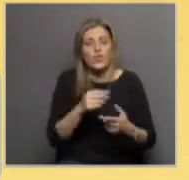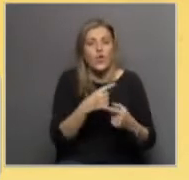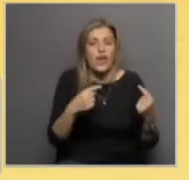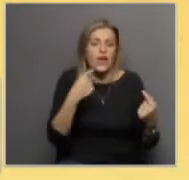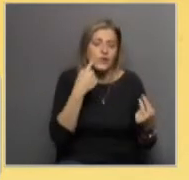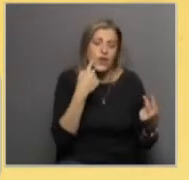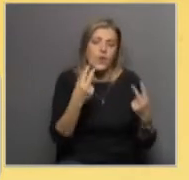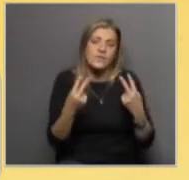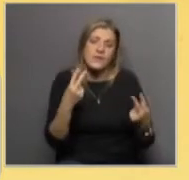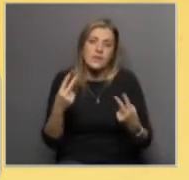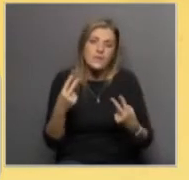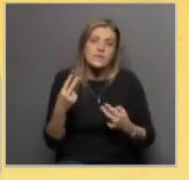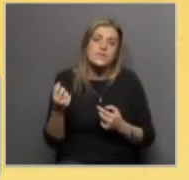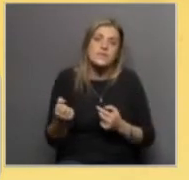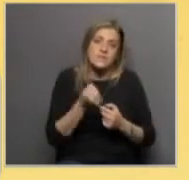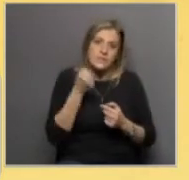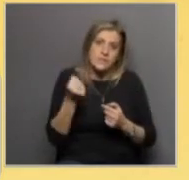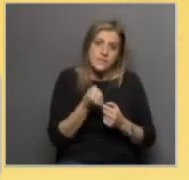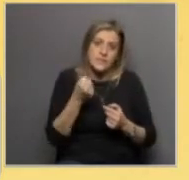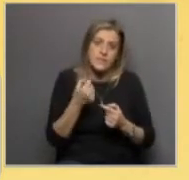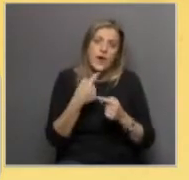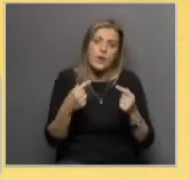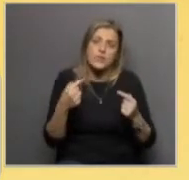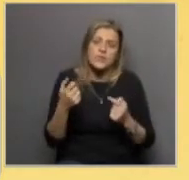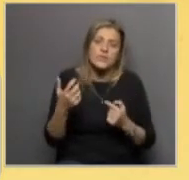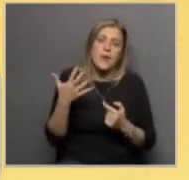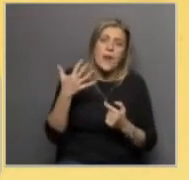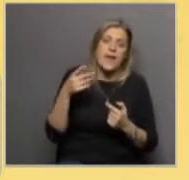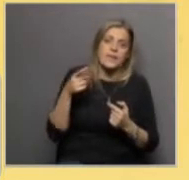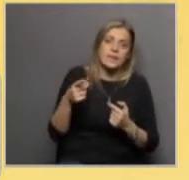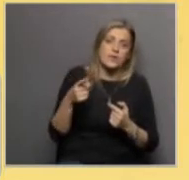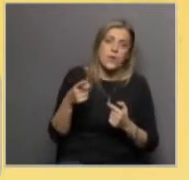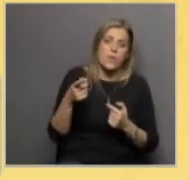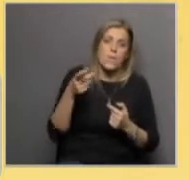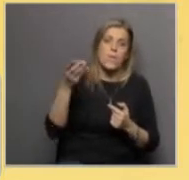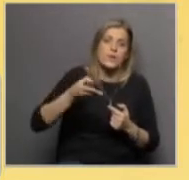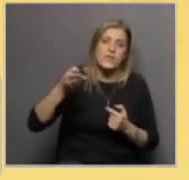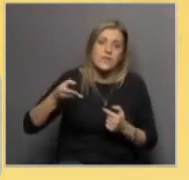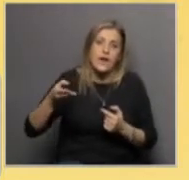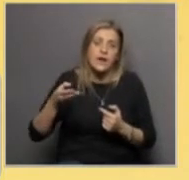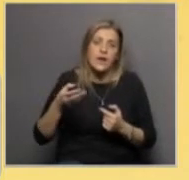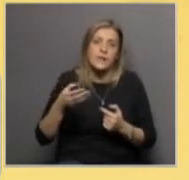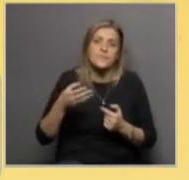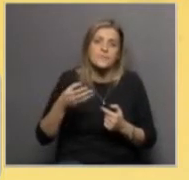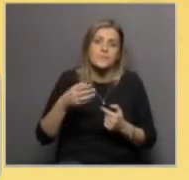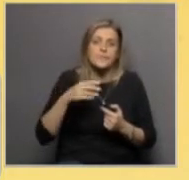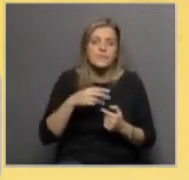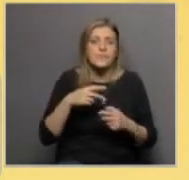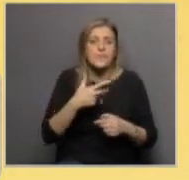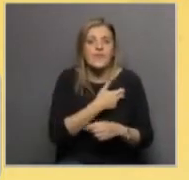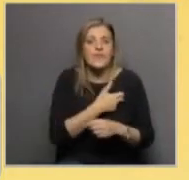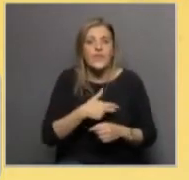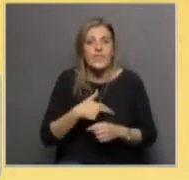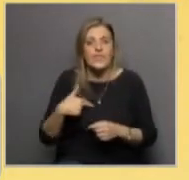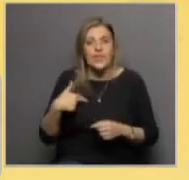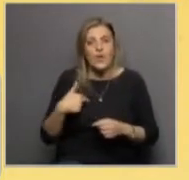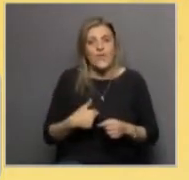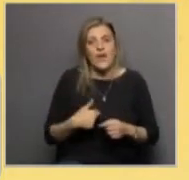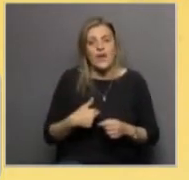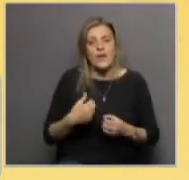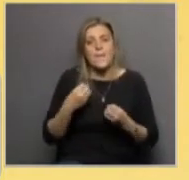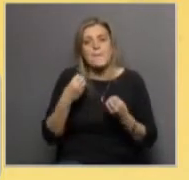Por eso es que también cosas que pueden llamar la atención, como el porcentaje de efectividad de Sinovac puede ser más alto que